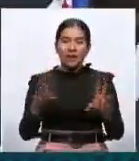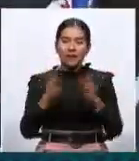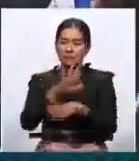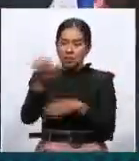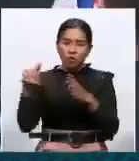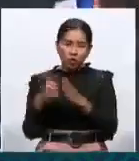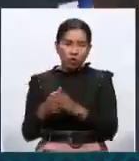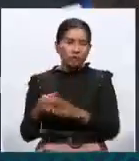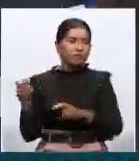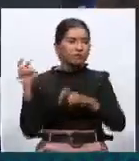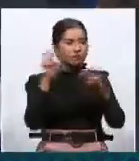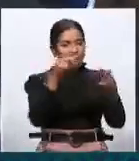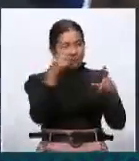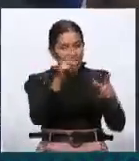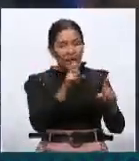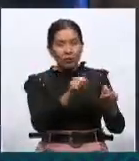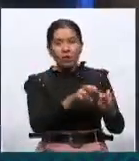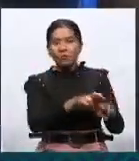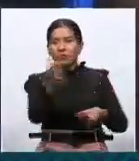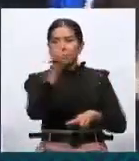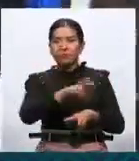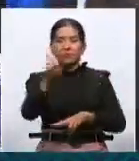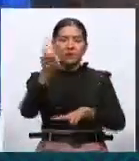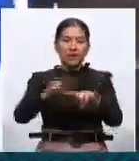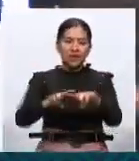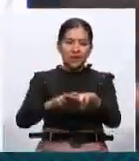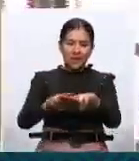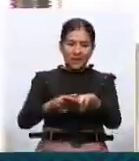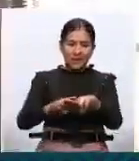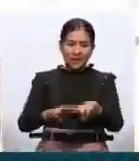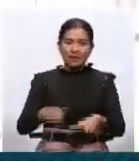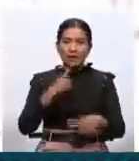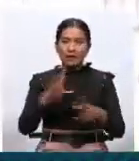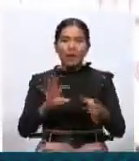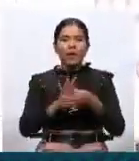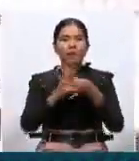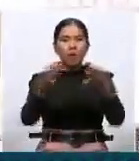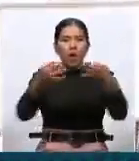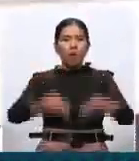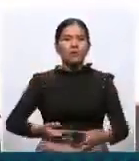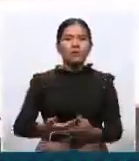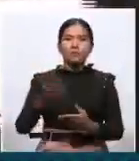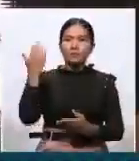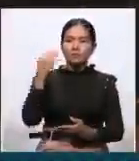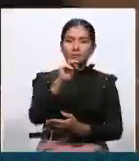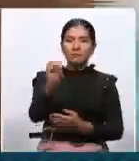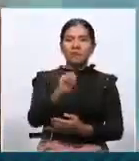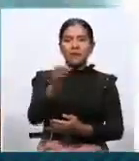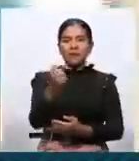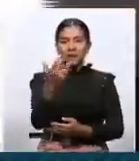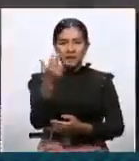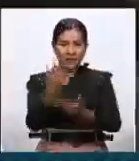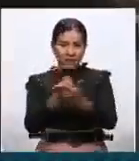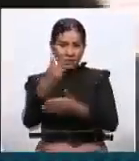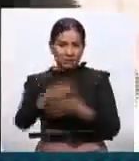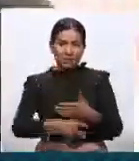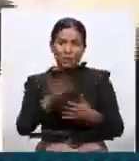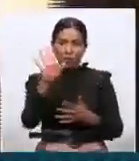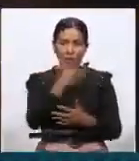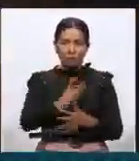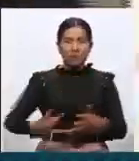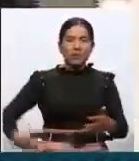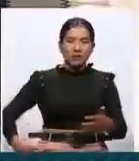que ya funciona en La Yacta, luego de que fuera inaugurado oficialmente el pasado martes 13 de septiembre por el presidente Luis Arce.